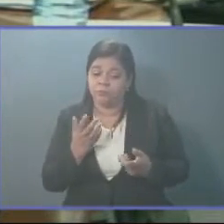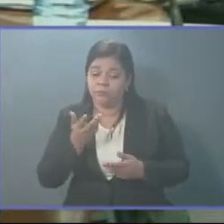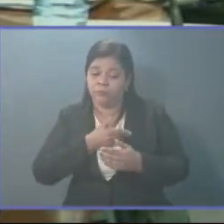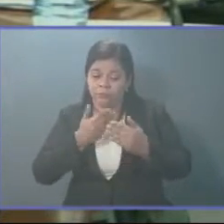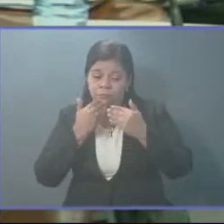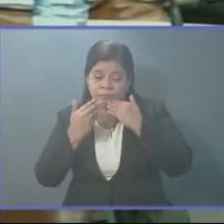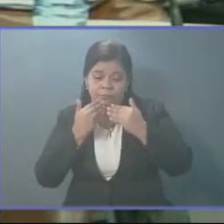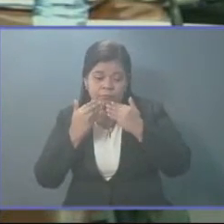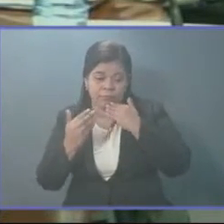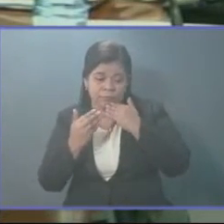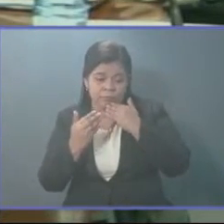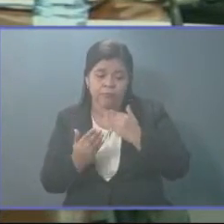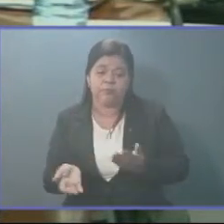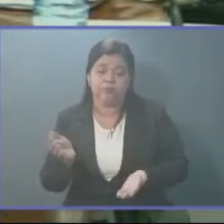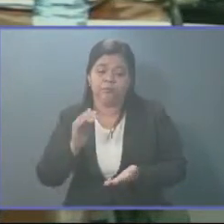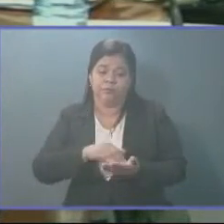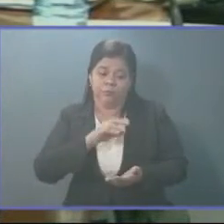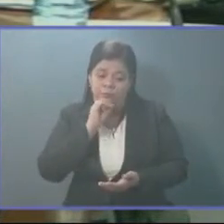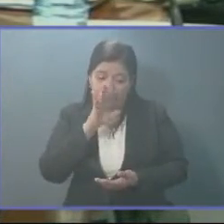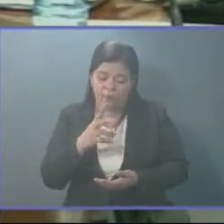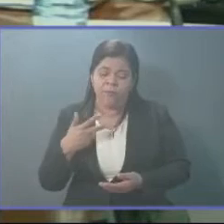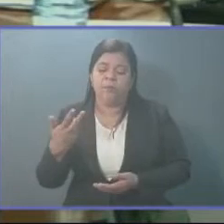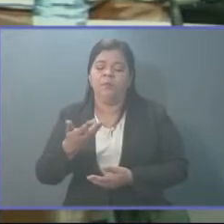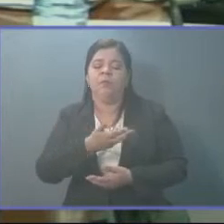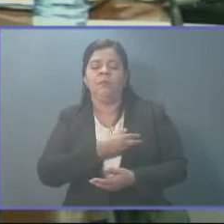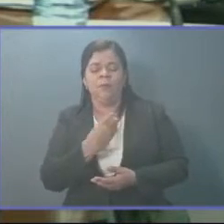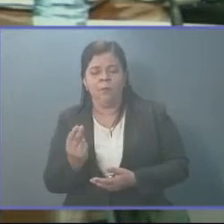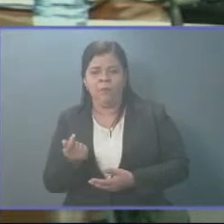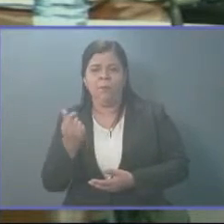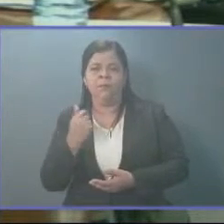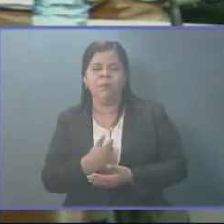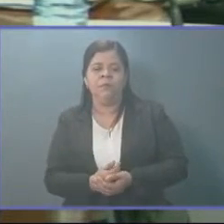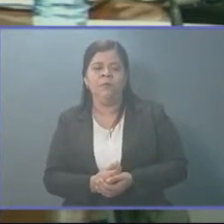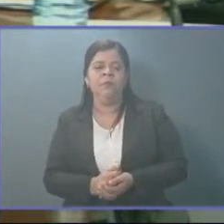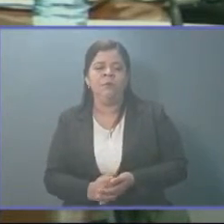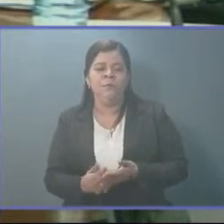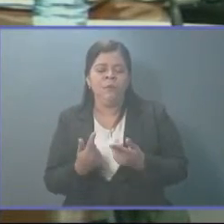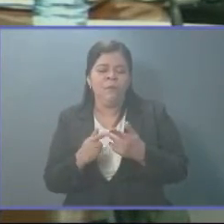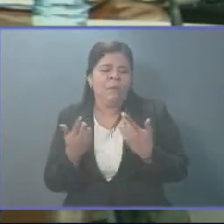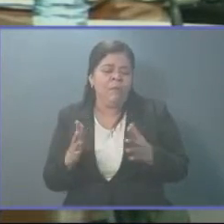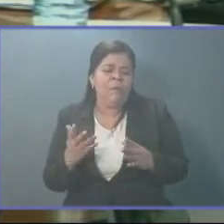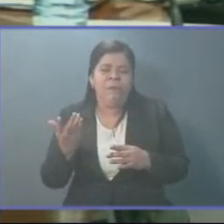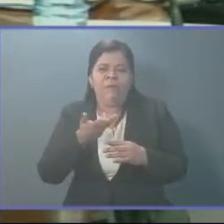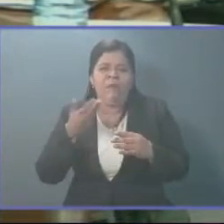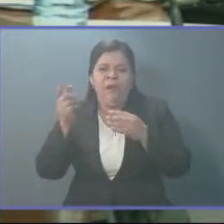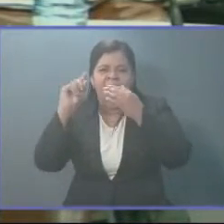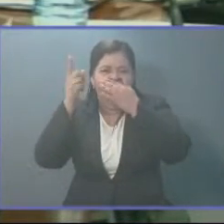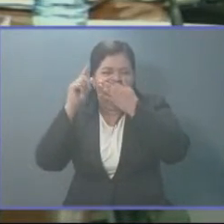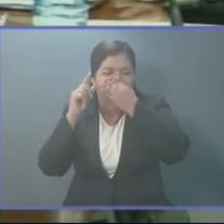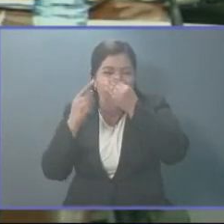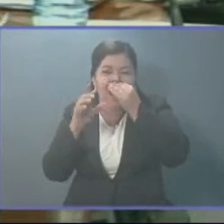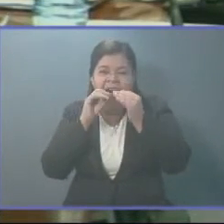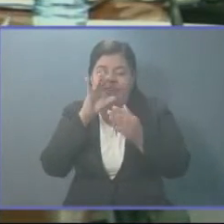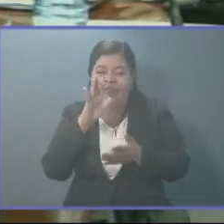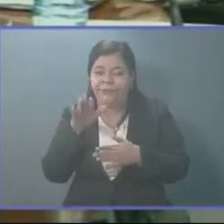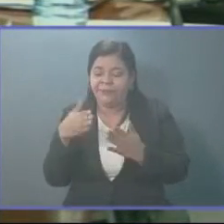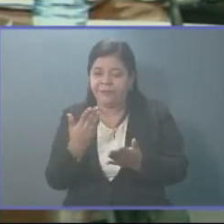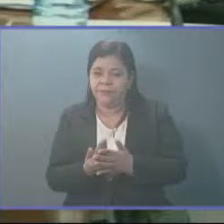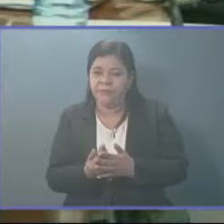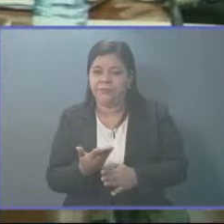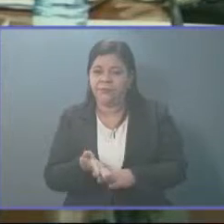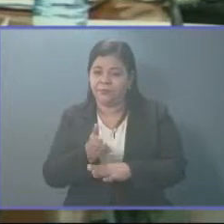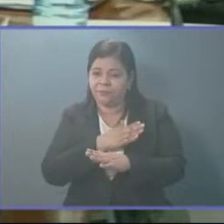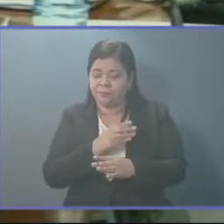por lo que insisto, nosotros estamos listos, ya que pues los maestros han expresado en